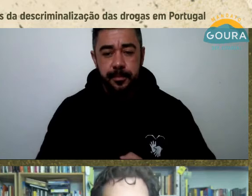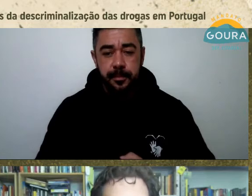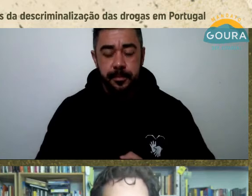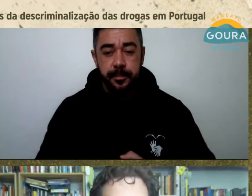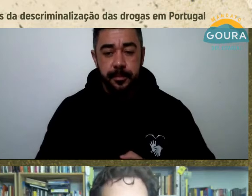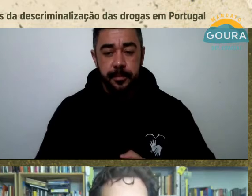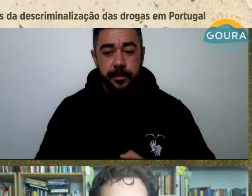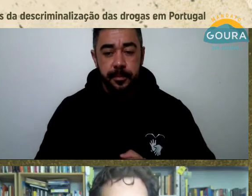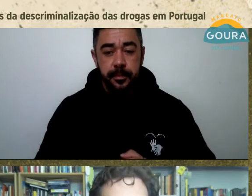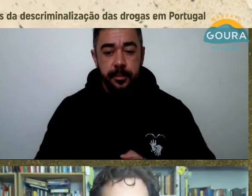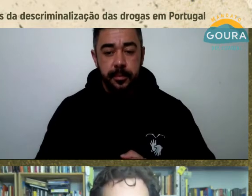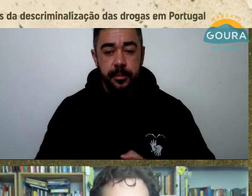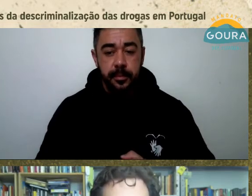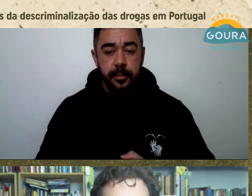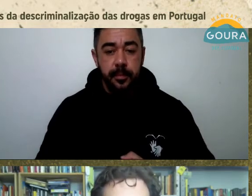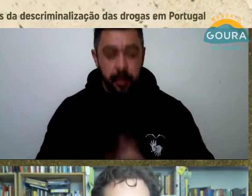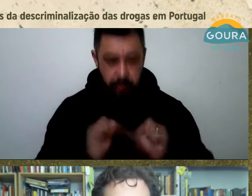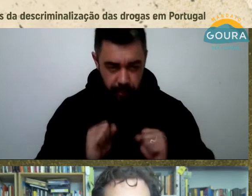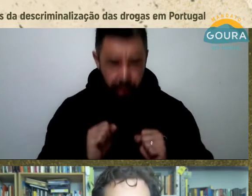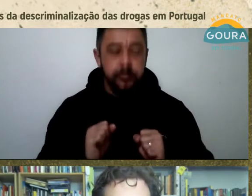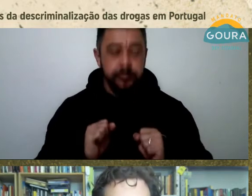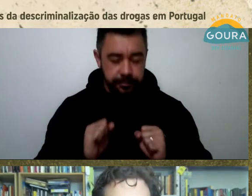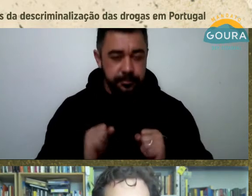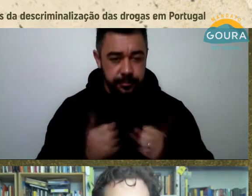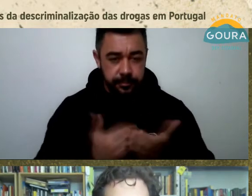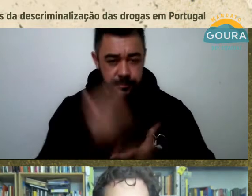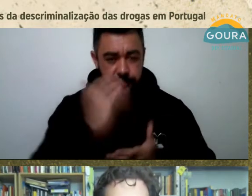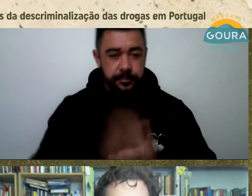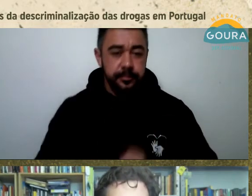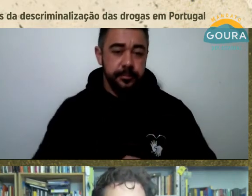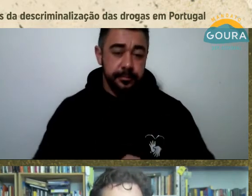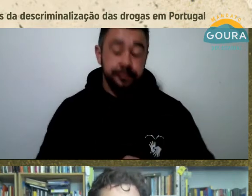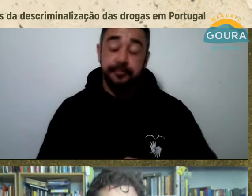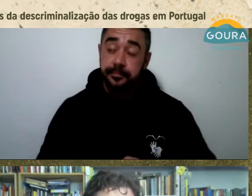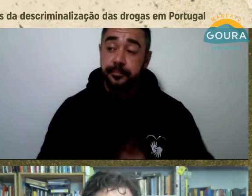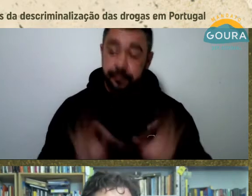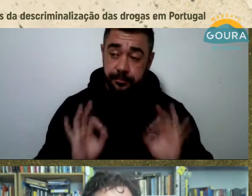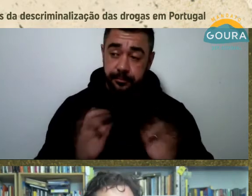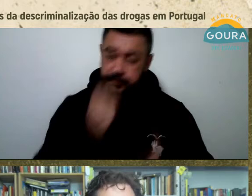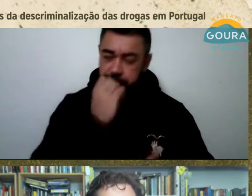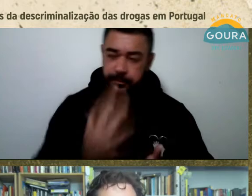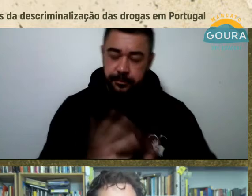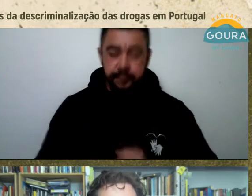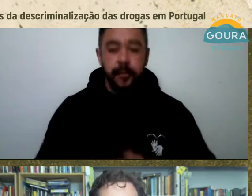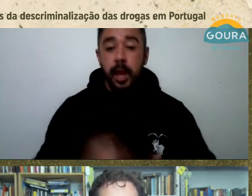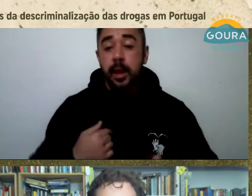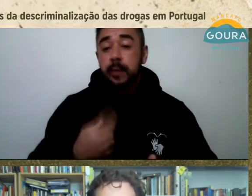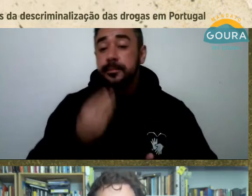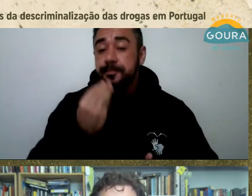Pode falar, Augusto, está bien. Bueno, voy a intentar